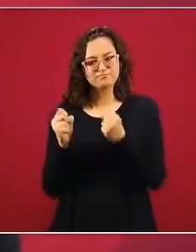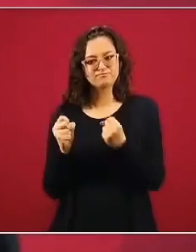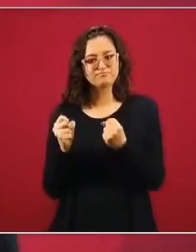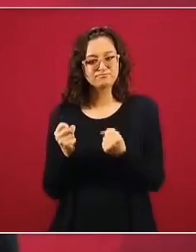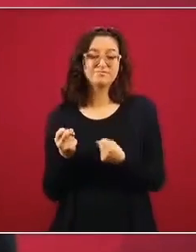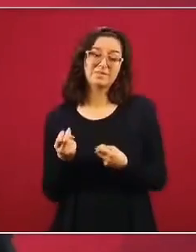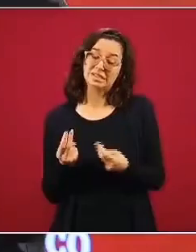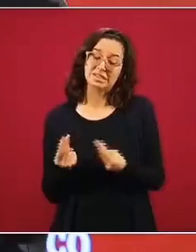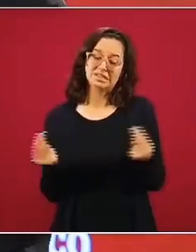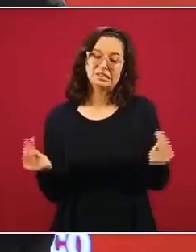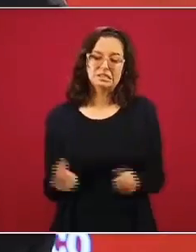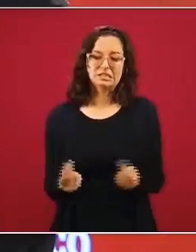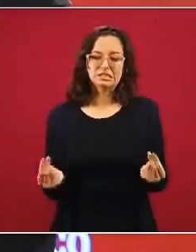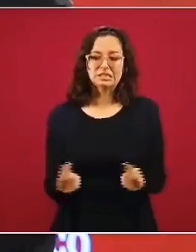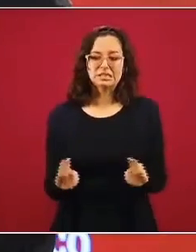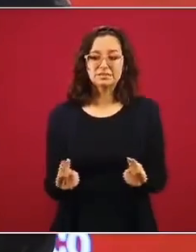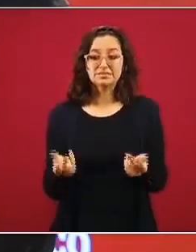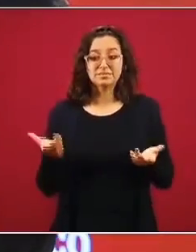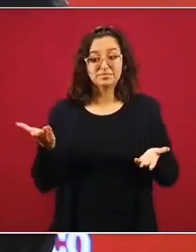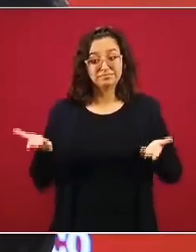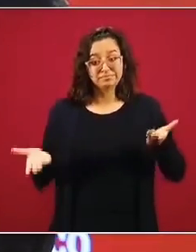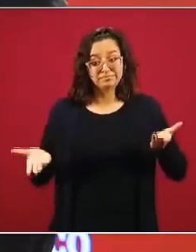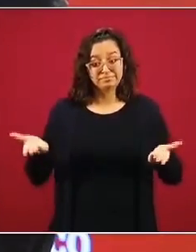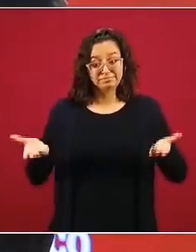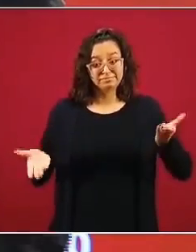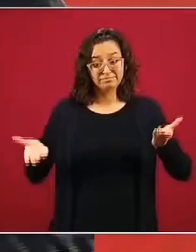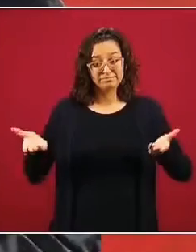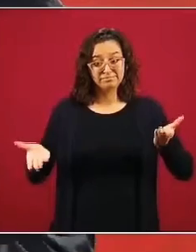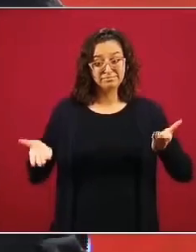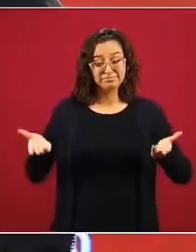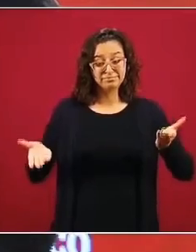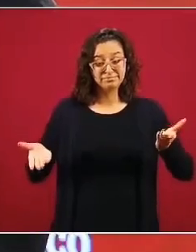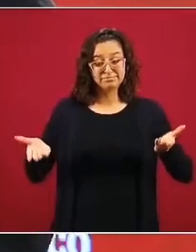sea, el justo medio,